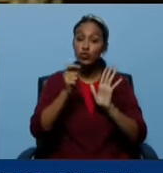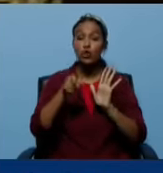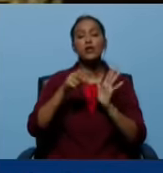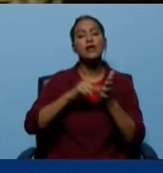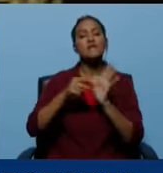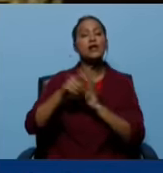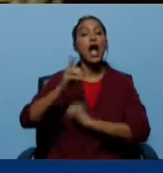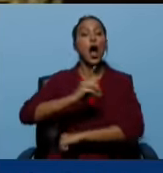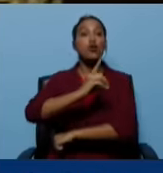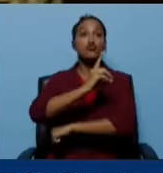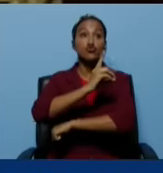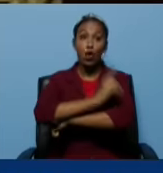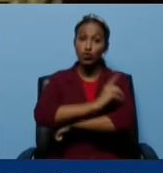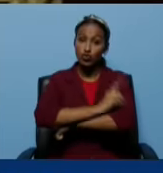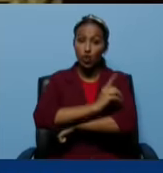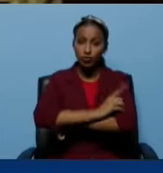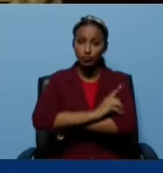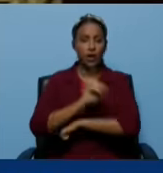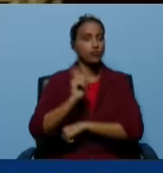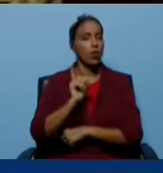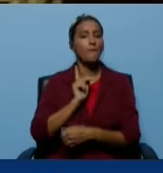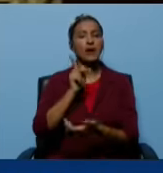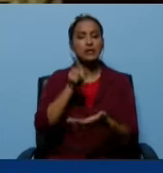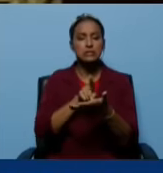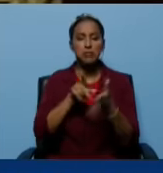previstas en el ordenamiento jurídico vigente.